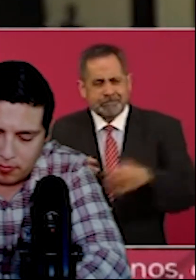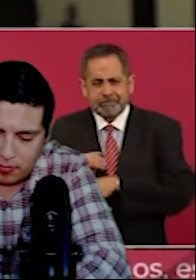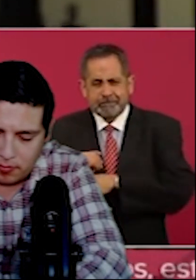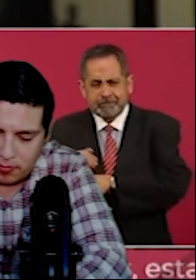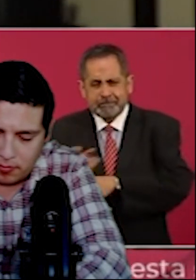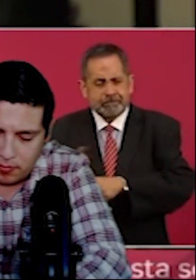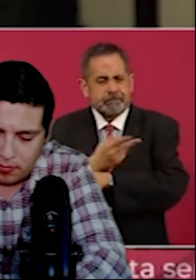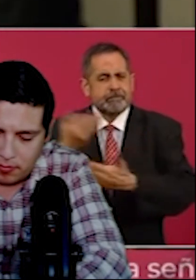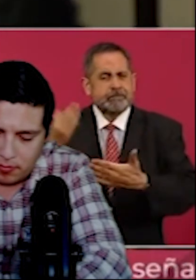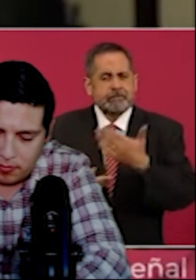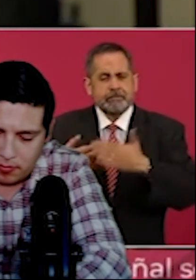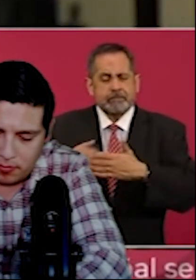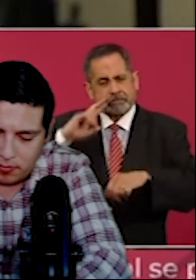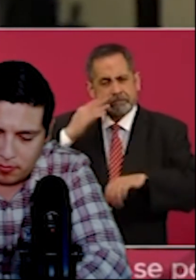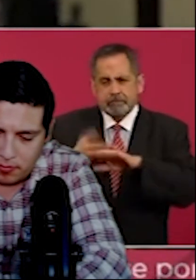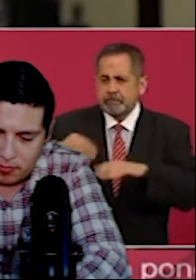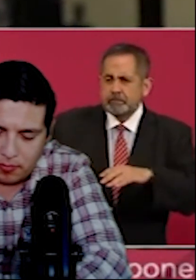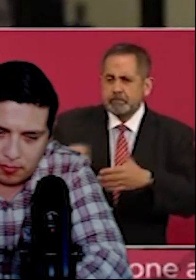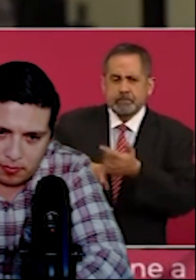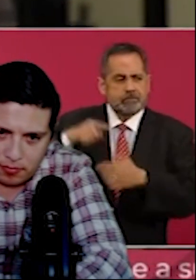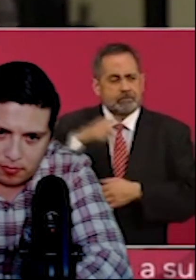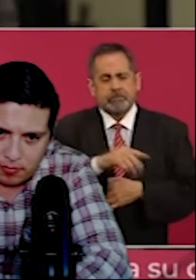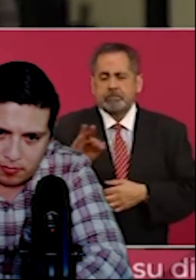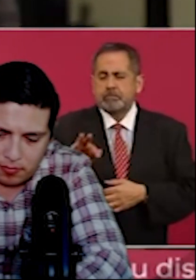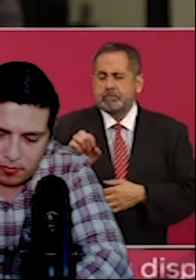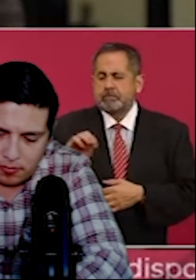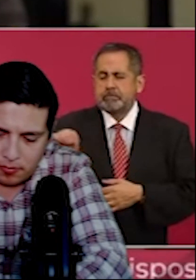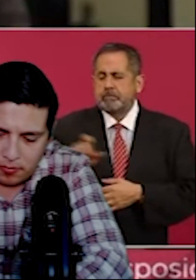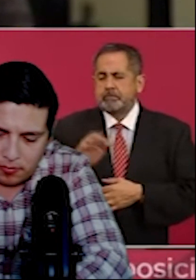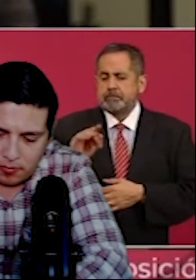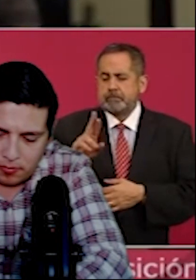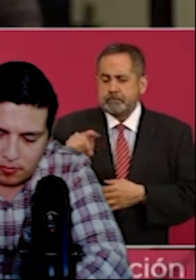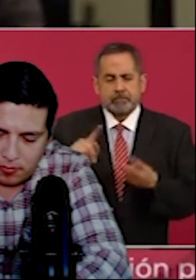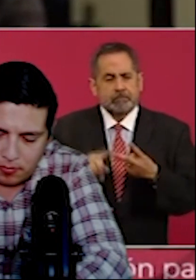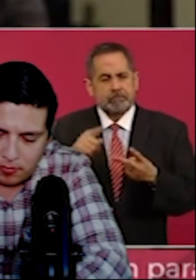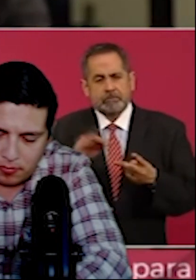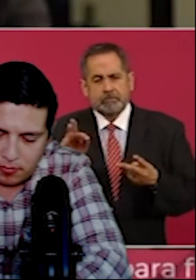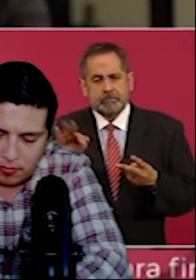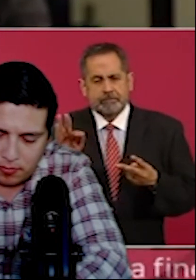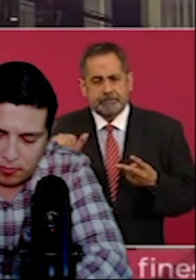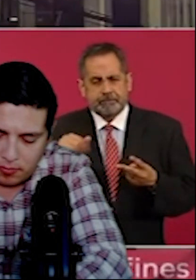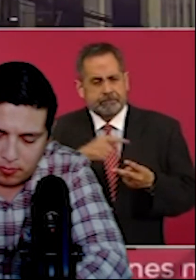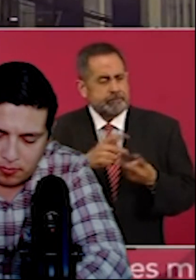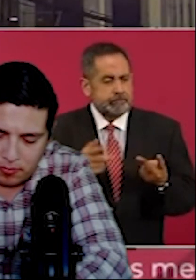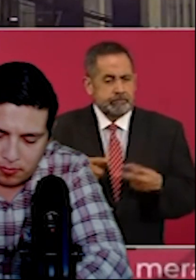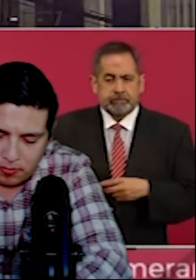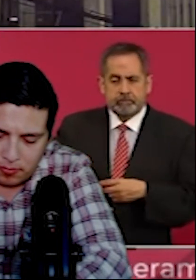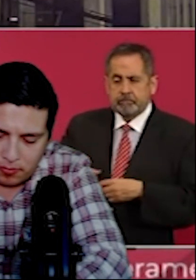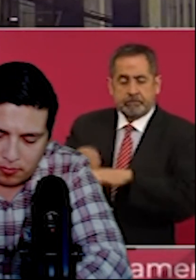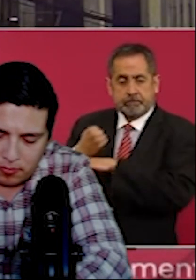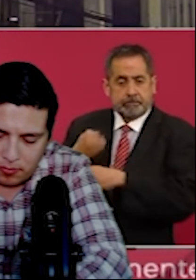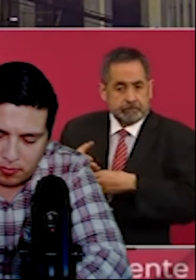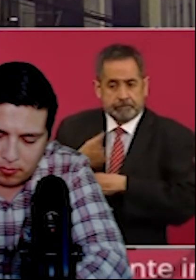cuáles son las responsabilidades directas de la Femexfood, así como de la FIFA, y pues esto no podrían atenderlo los gobiernos